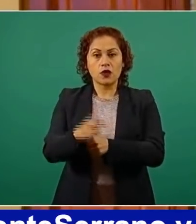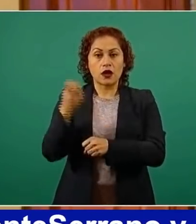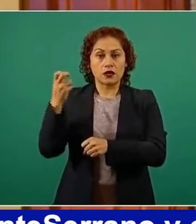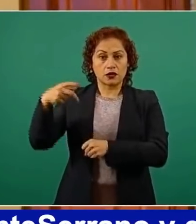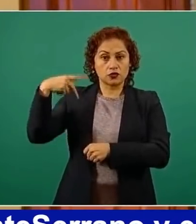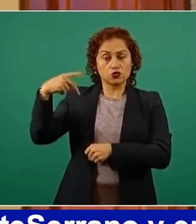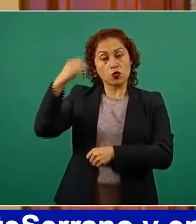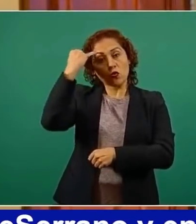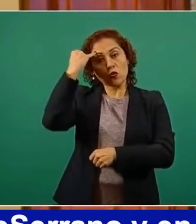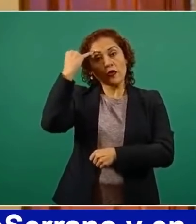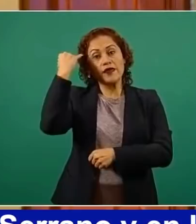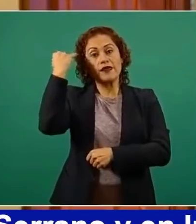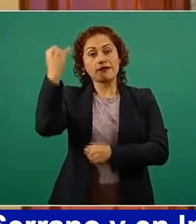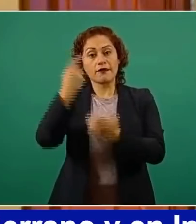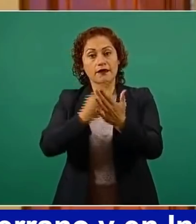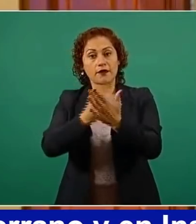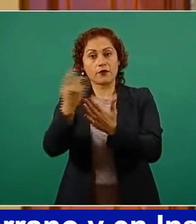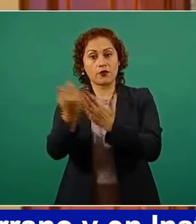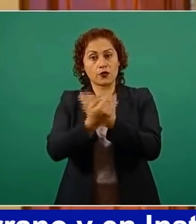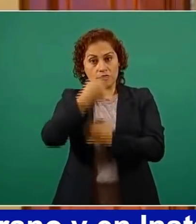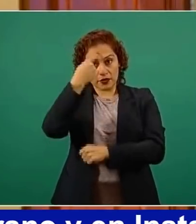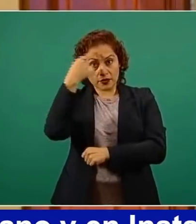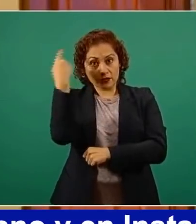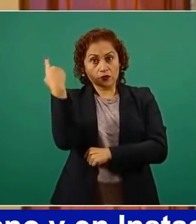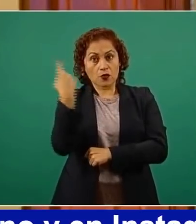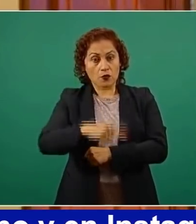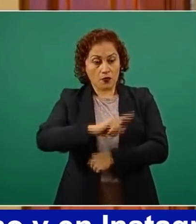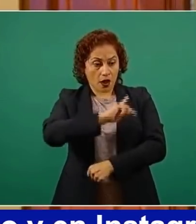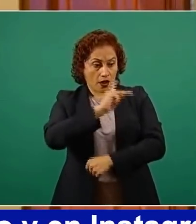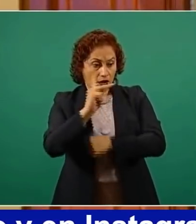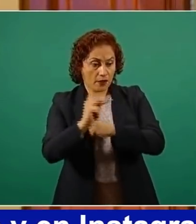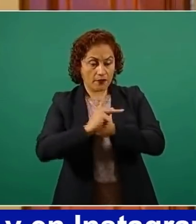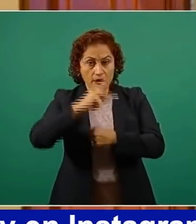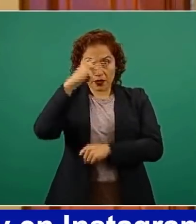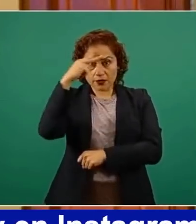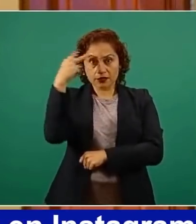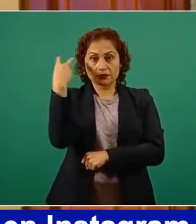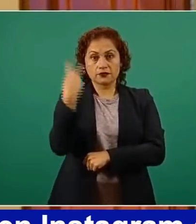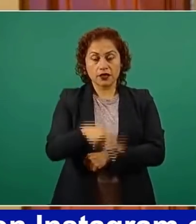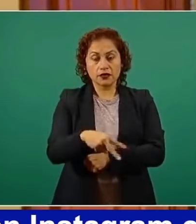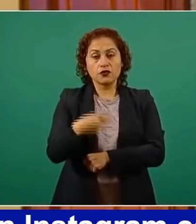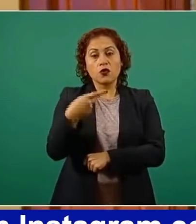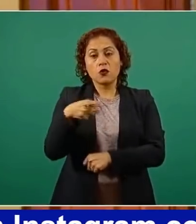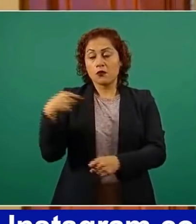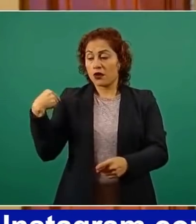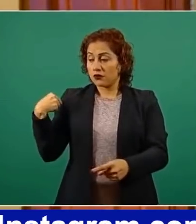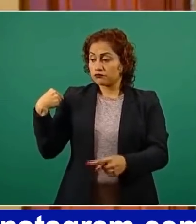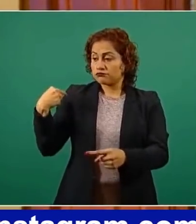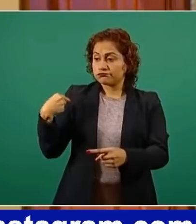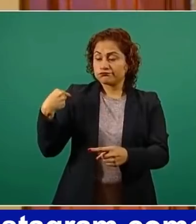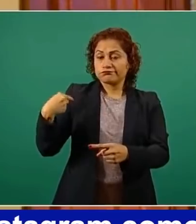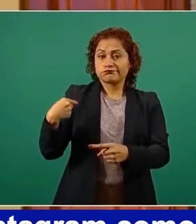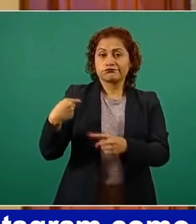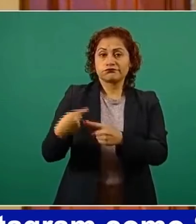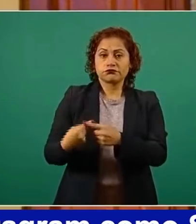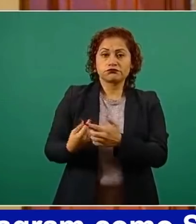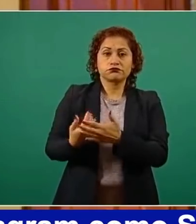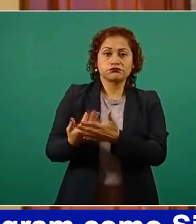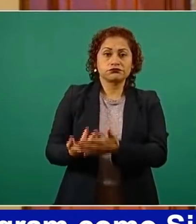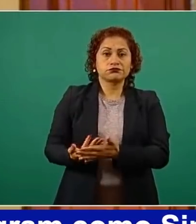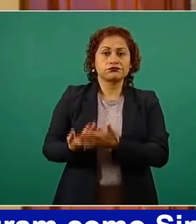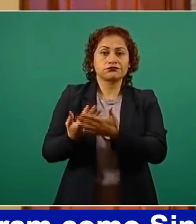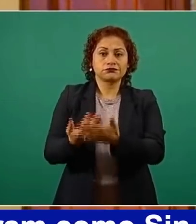proyecto alternativo de nación que ha debido esperar un siglo a las